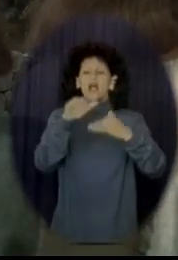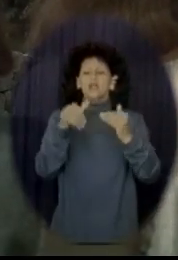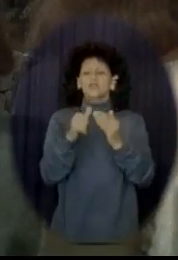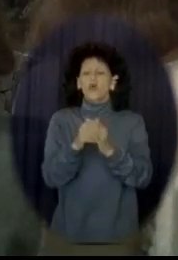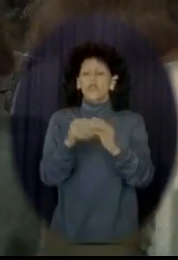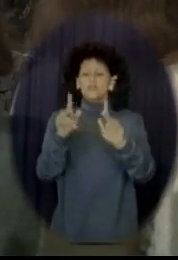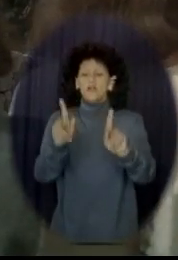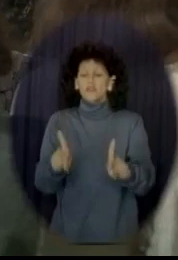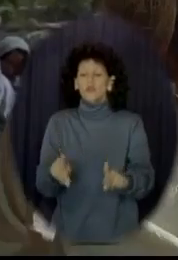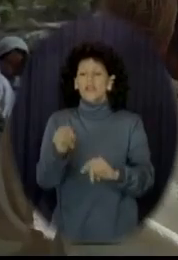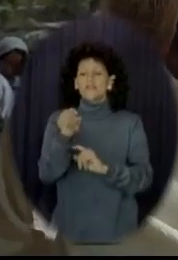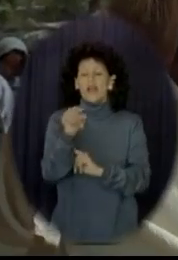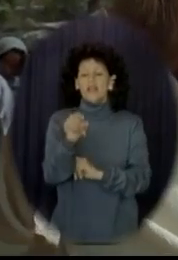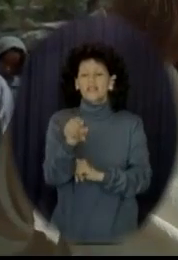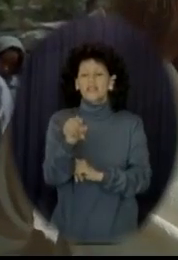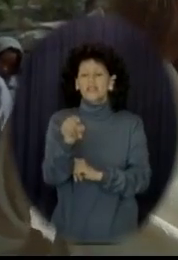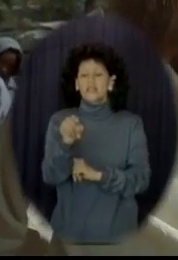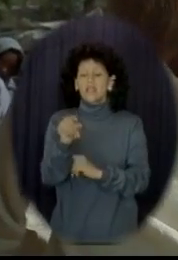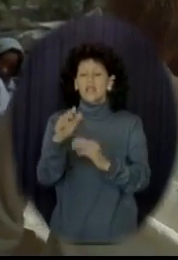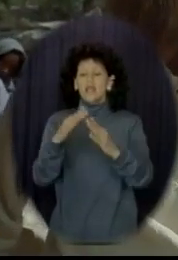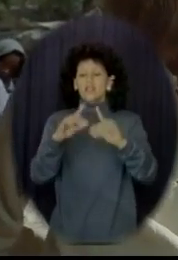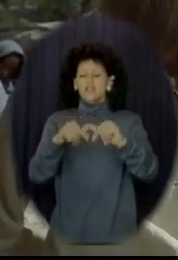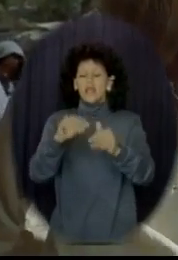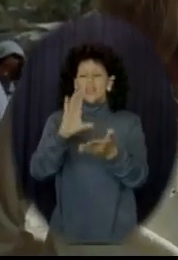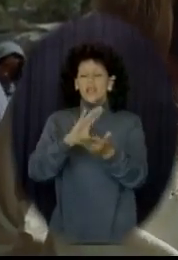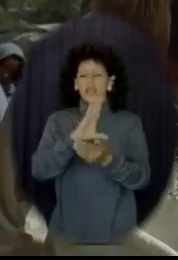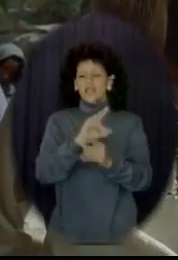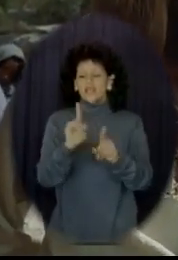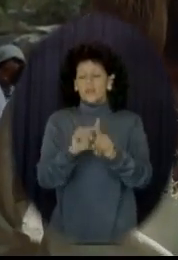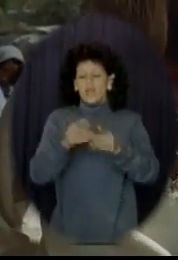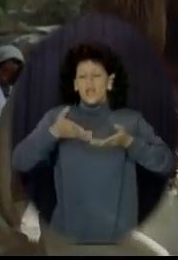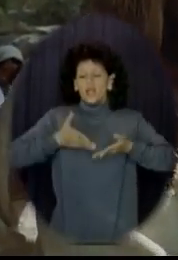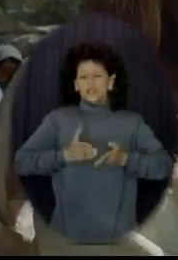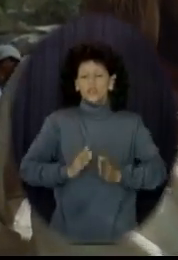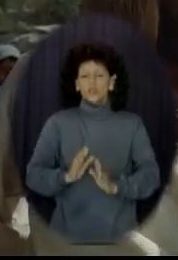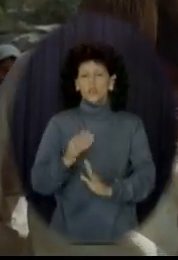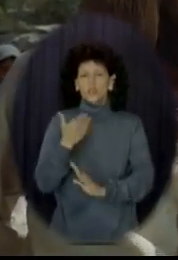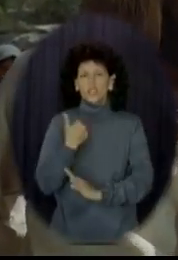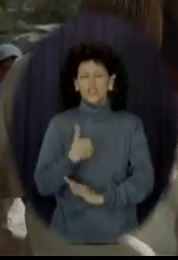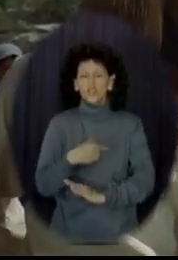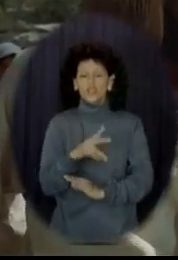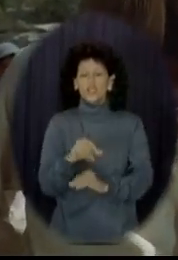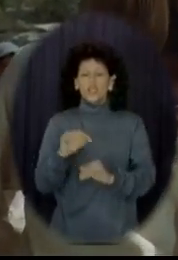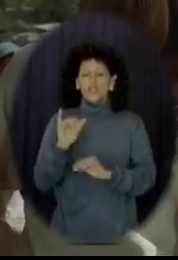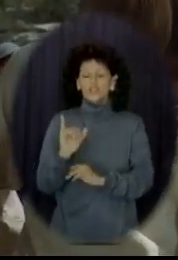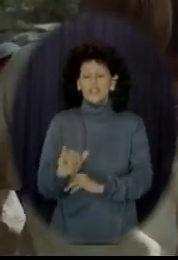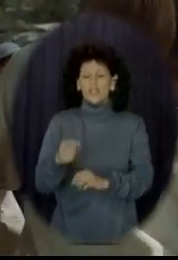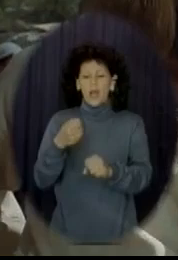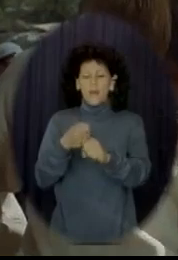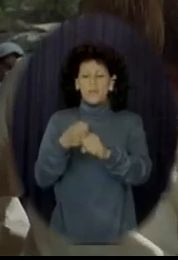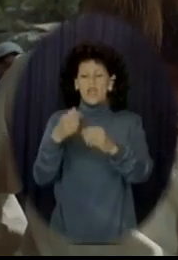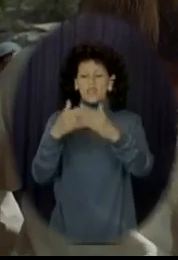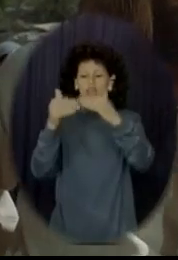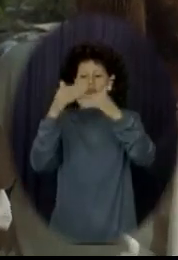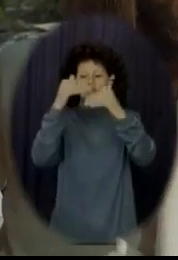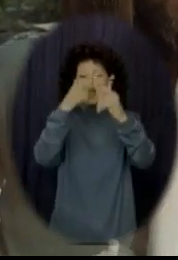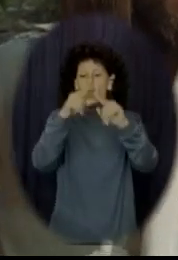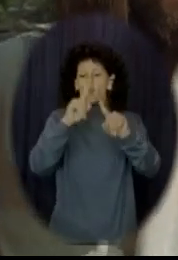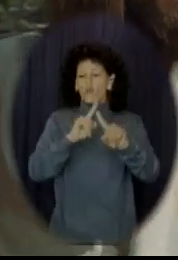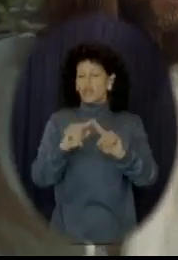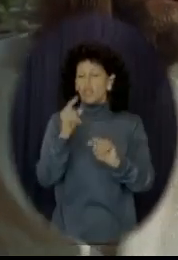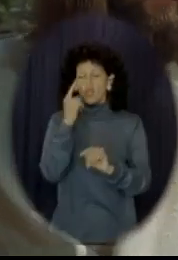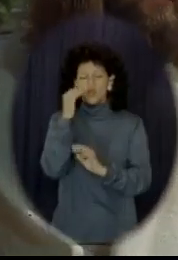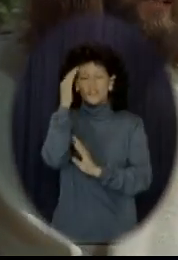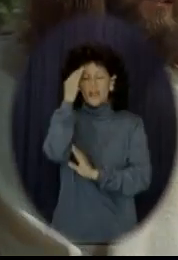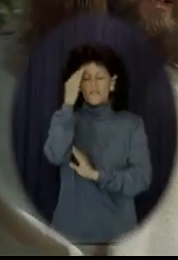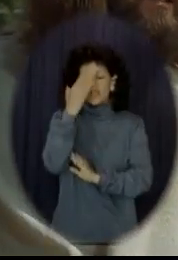tus habitantes. A ti y a tus hijos. Y no dejarán piedra sobre piedra porque no